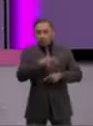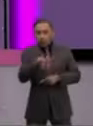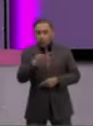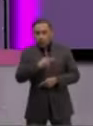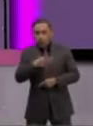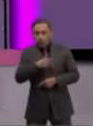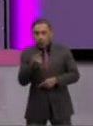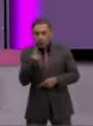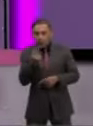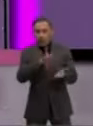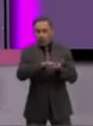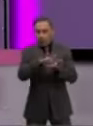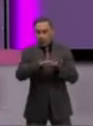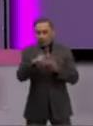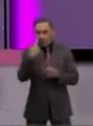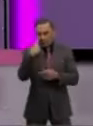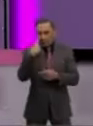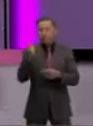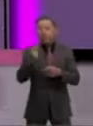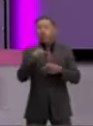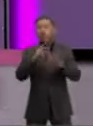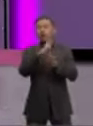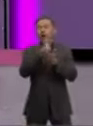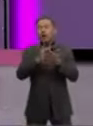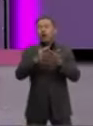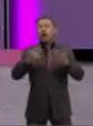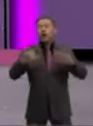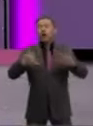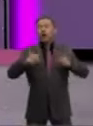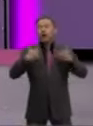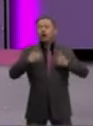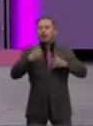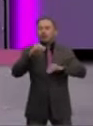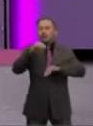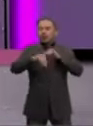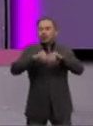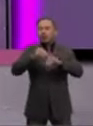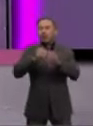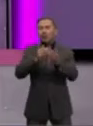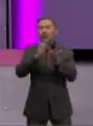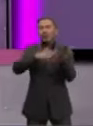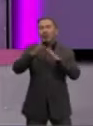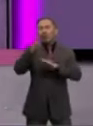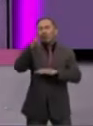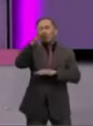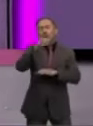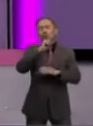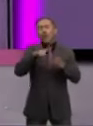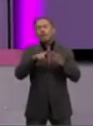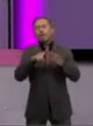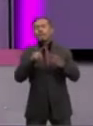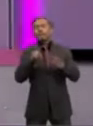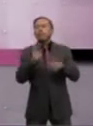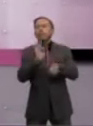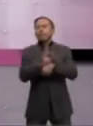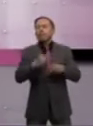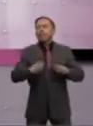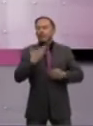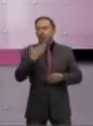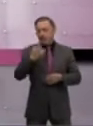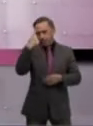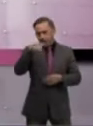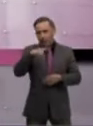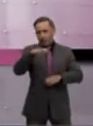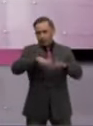Miren los aumentos que hay. Jóvenes construyendo el futuro, pensión para el bienestar de los adultos mayores, pensión